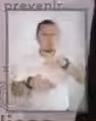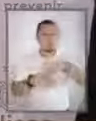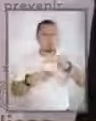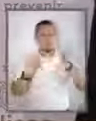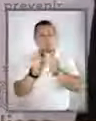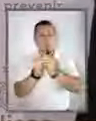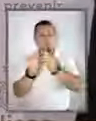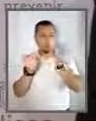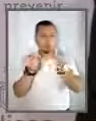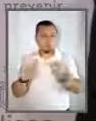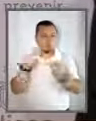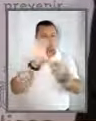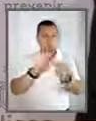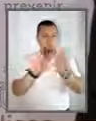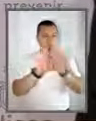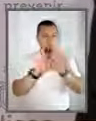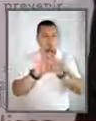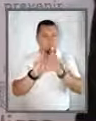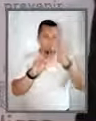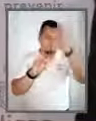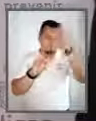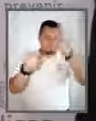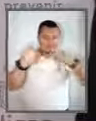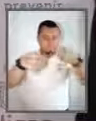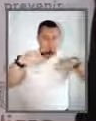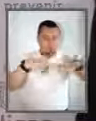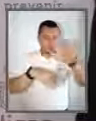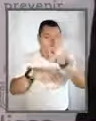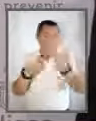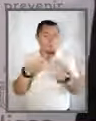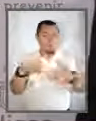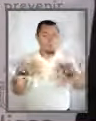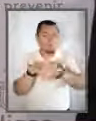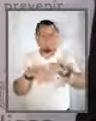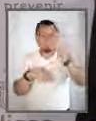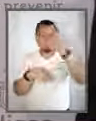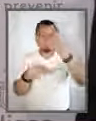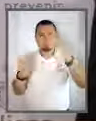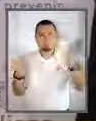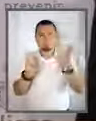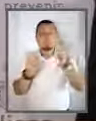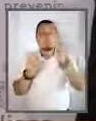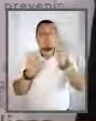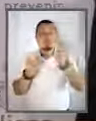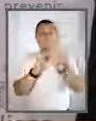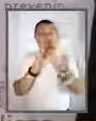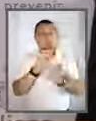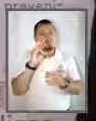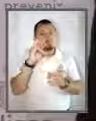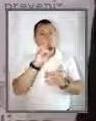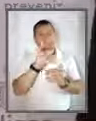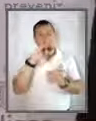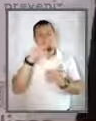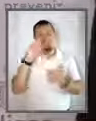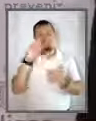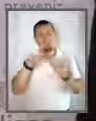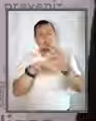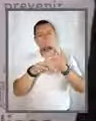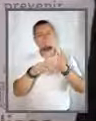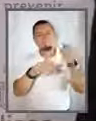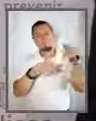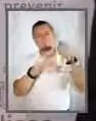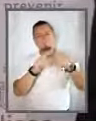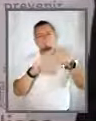técnico que en este momento cobran una gran importancia derivado de los acontecimientos de los que ustedes han estado dando